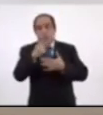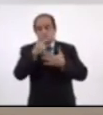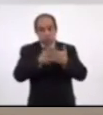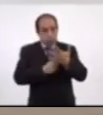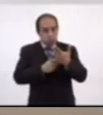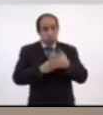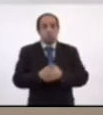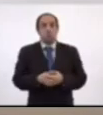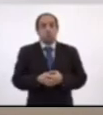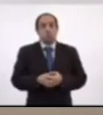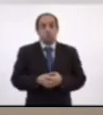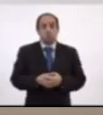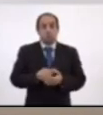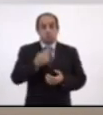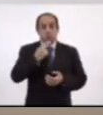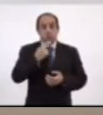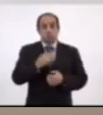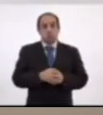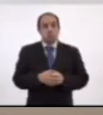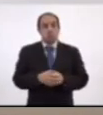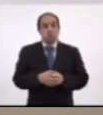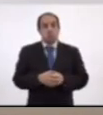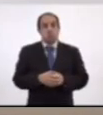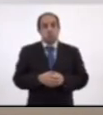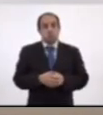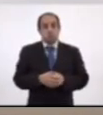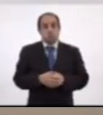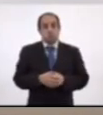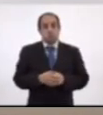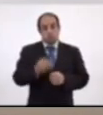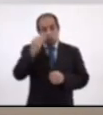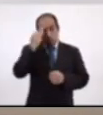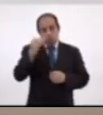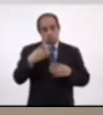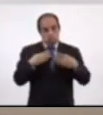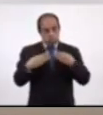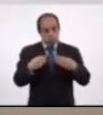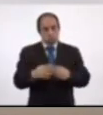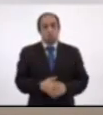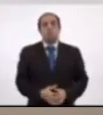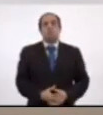protocolos que se utilizaron durante la pandemia.